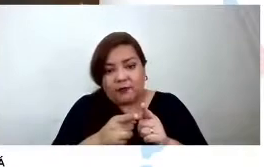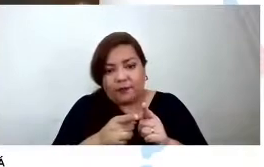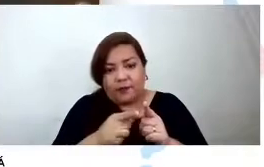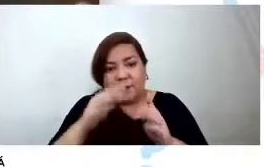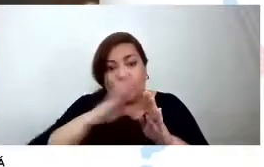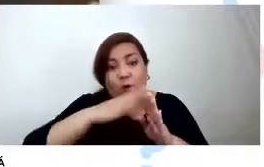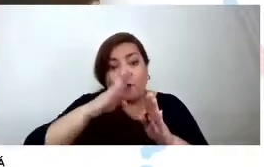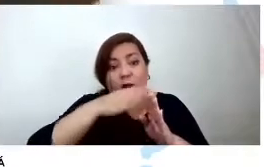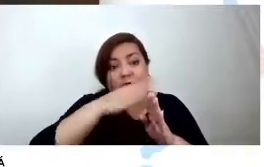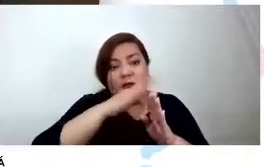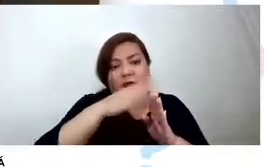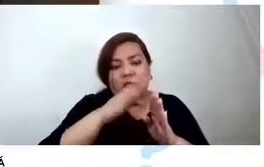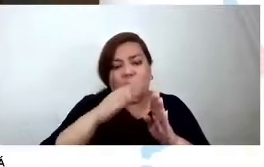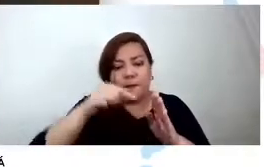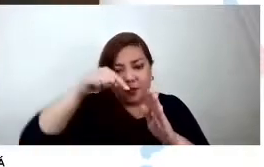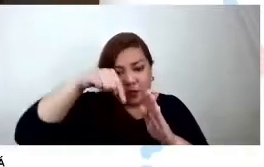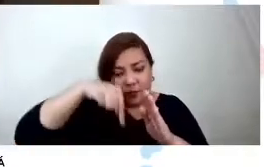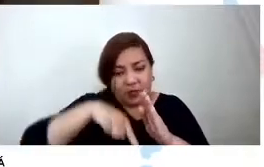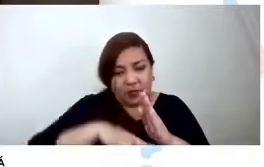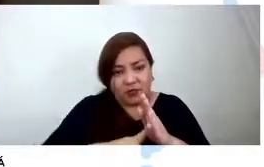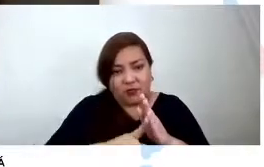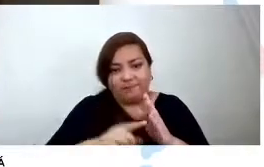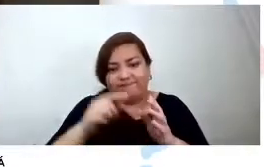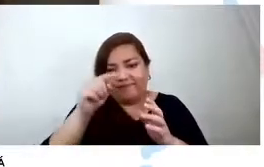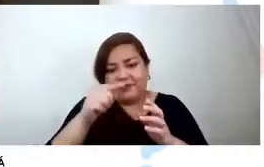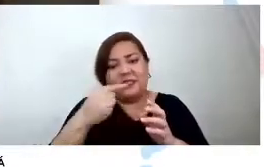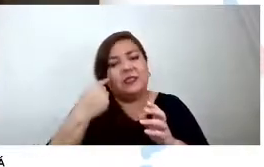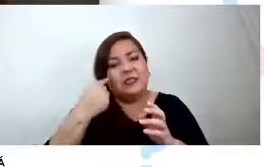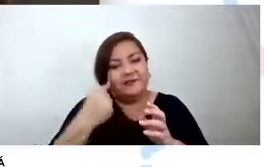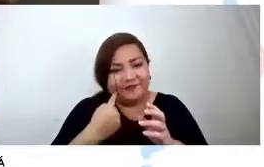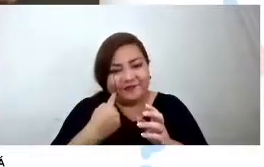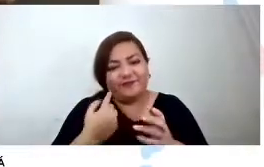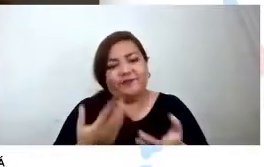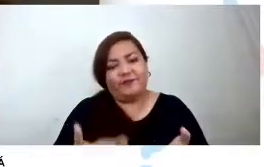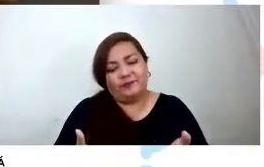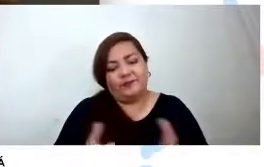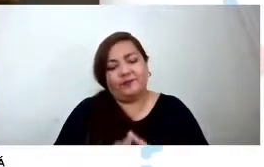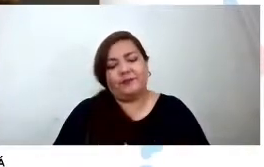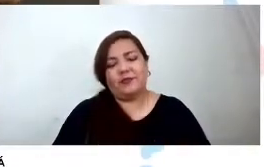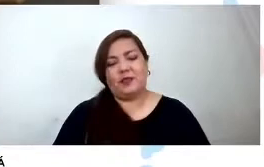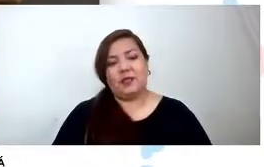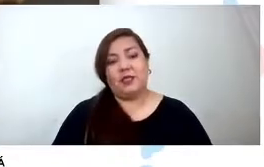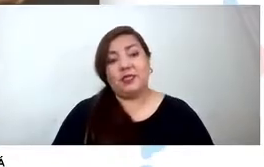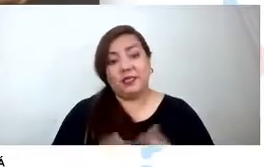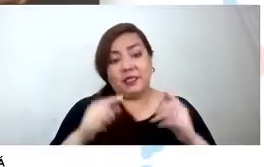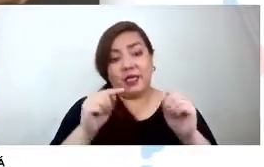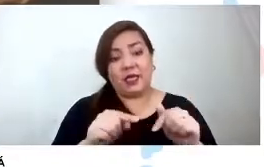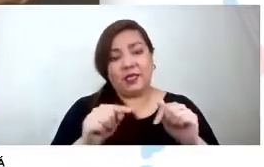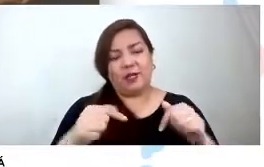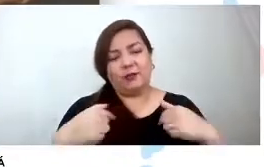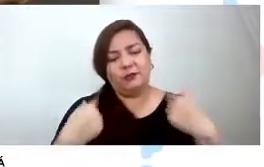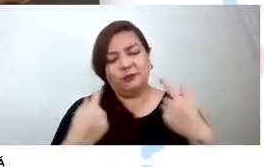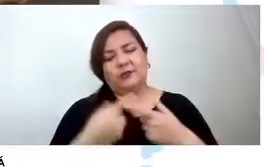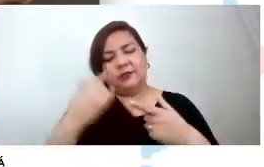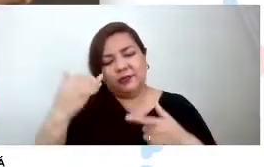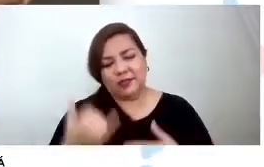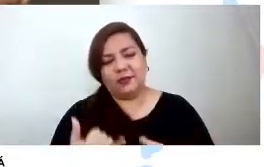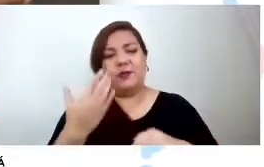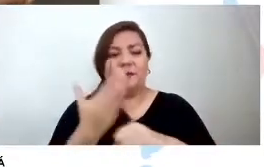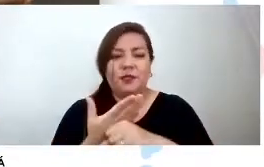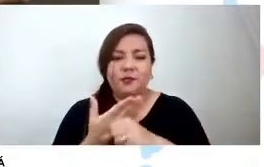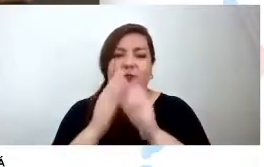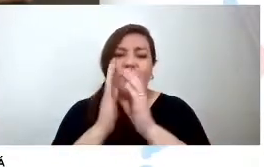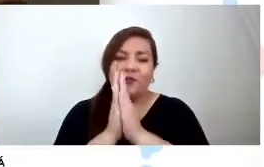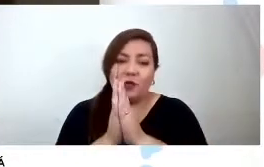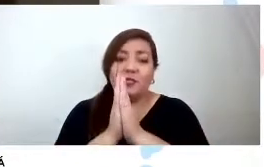fuera, pero que en realidad la pieza quedó con la afectación. Y es desde ahí que nosotros siempre les pedimos a los especialistas que si